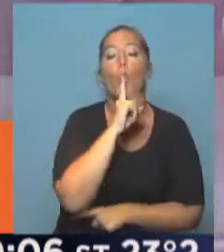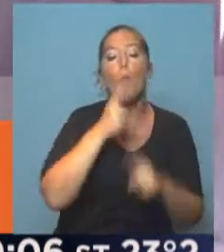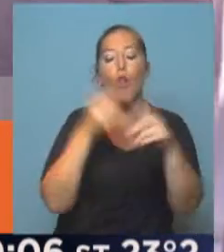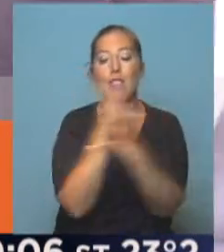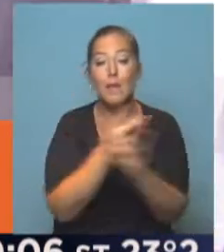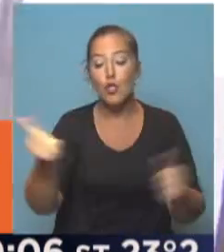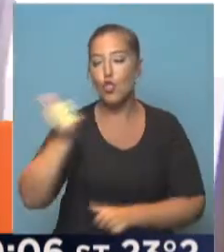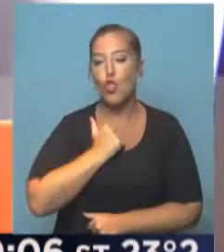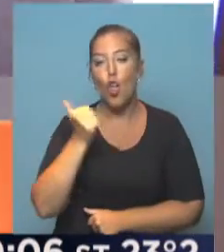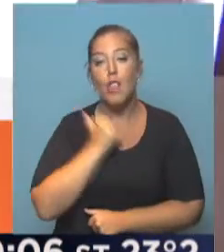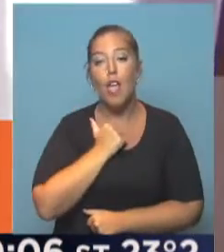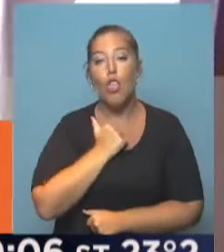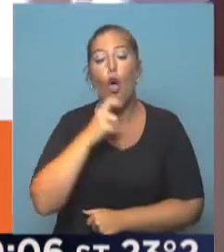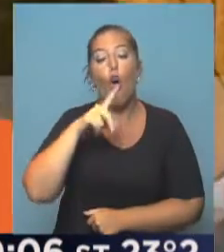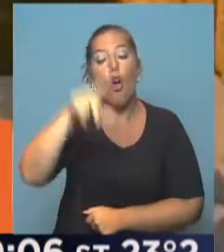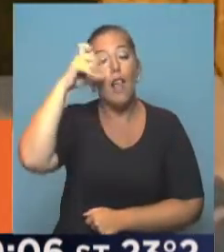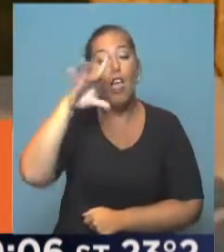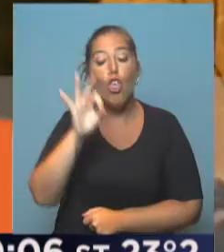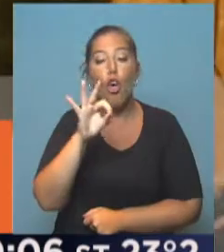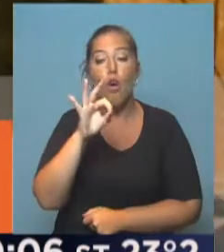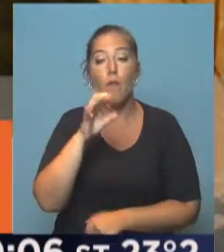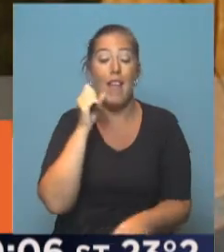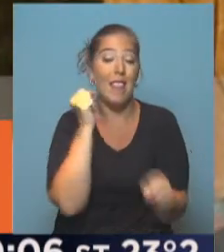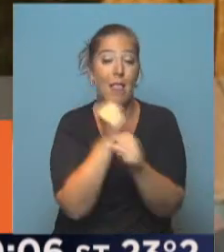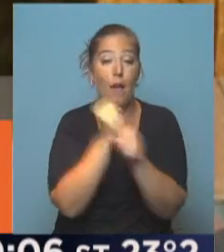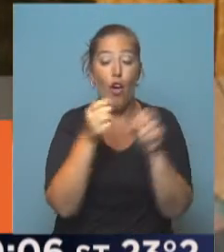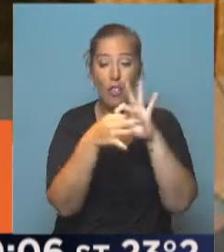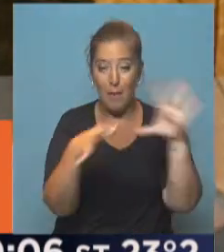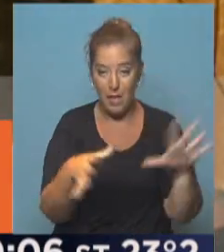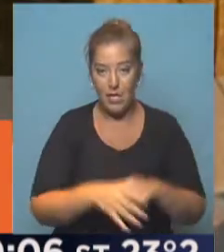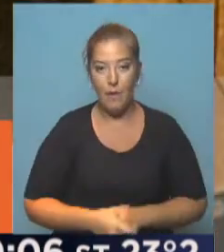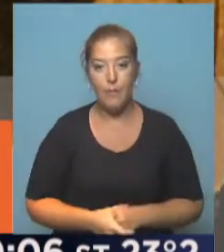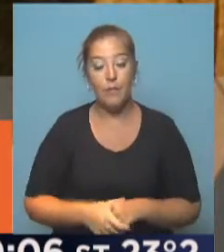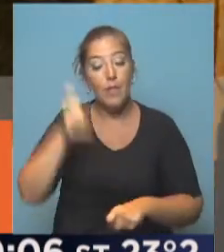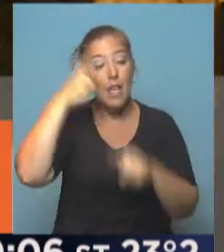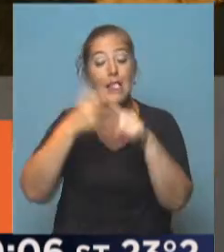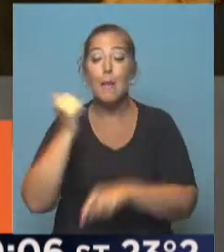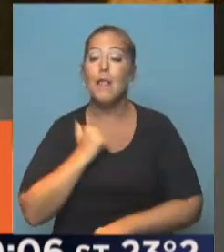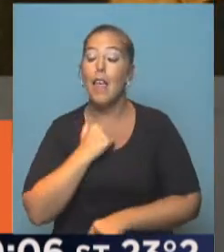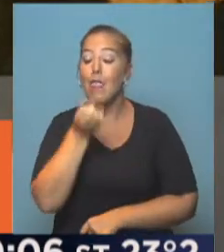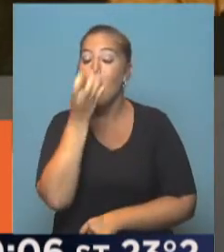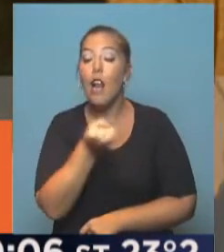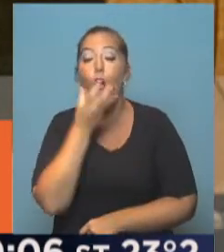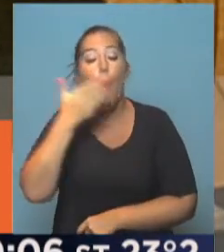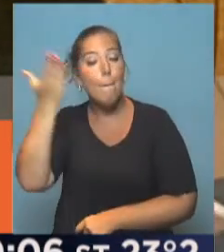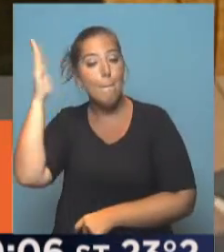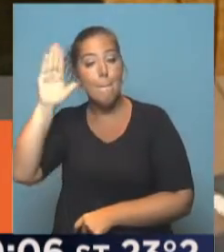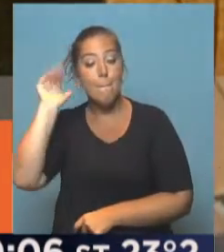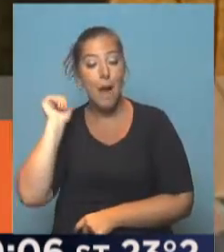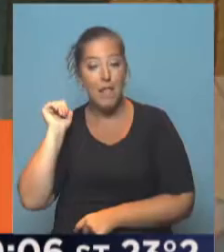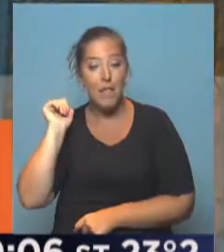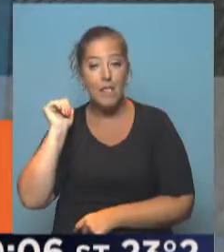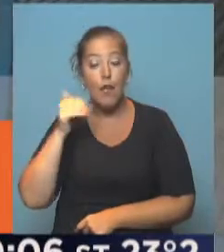del soldado riojano Alberto Ledo durante el operativo Independencia. El exmilitar declaró el martes ante el juez federal número